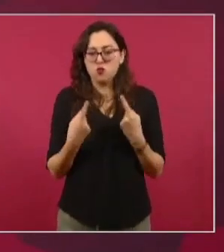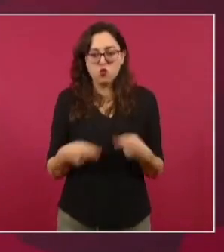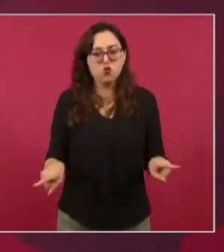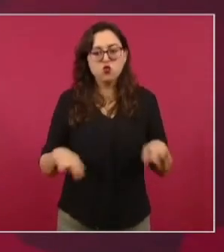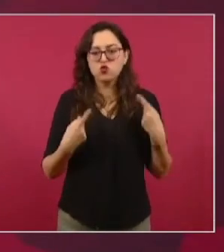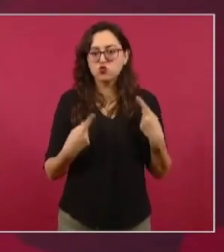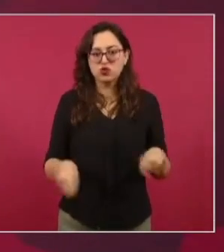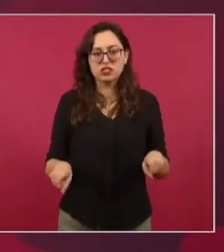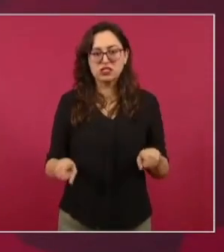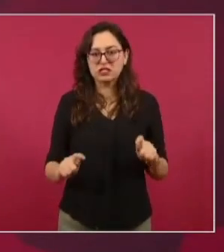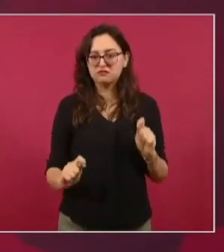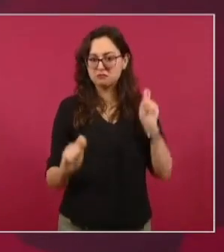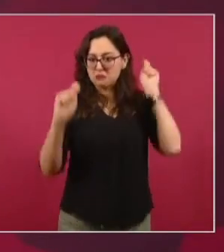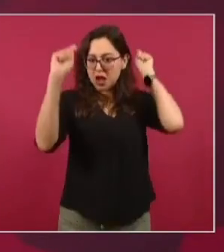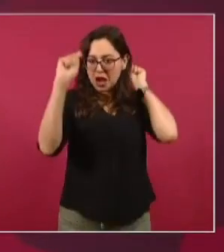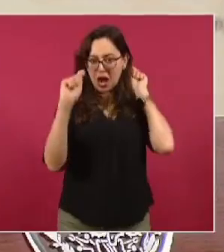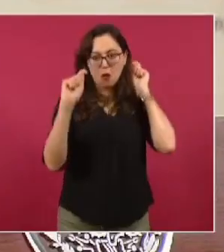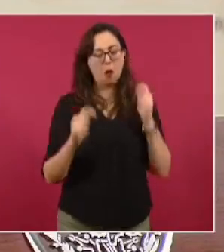y nosotros